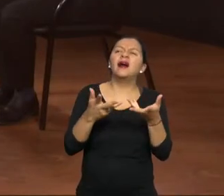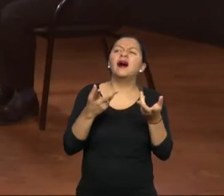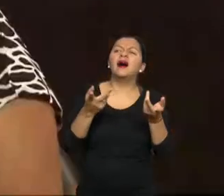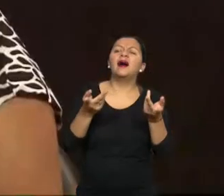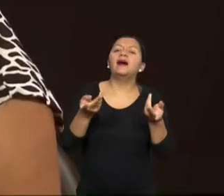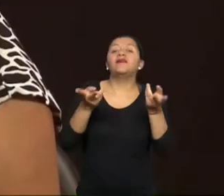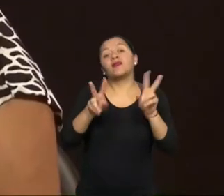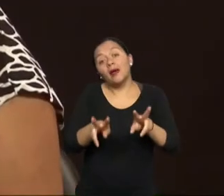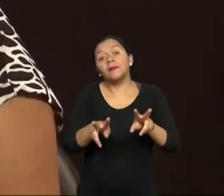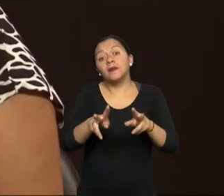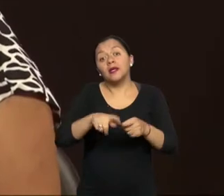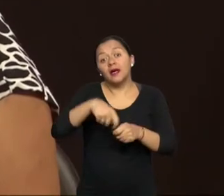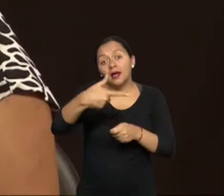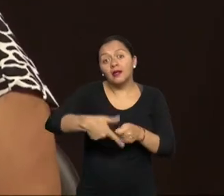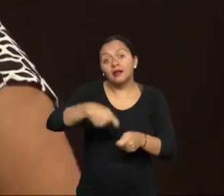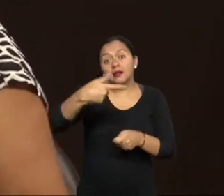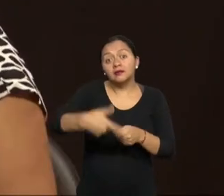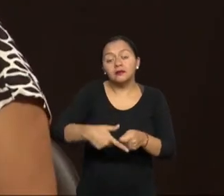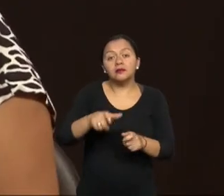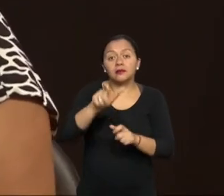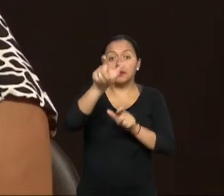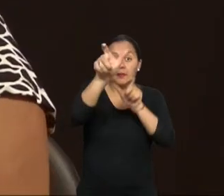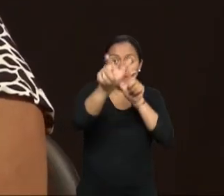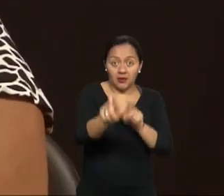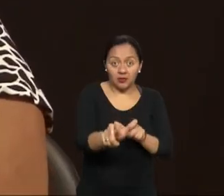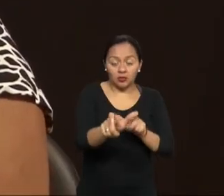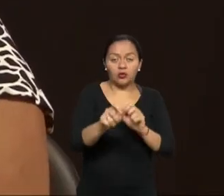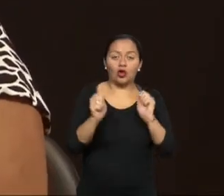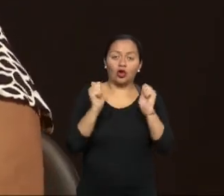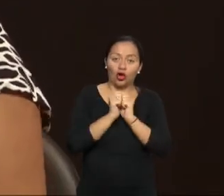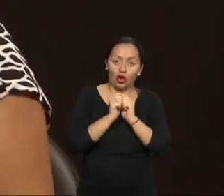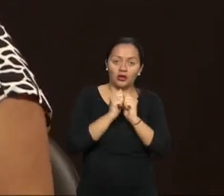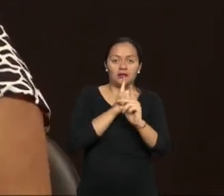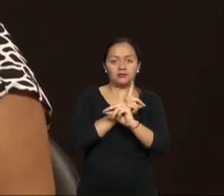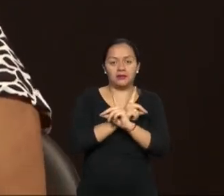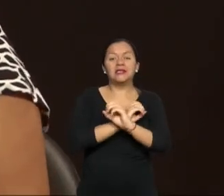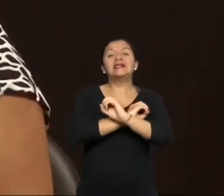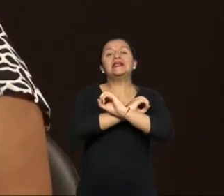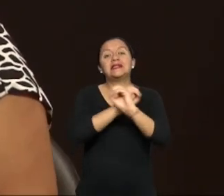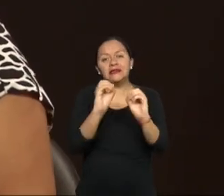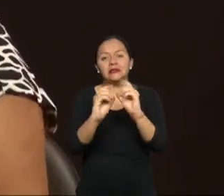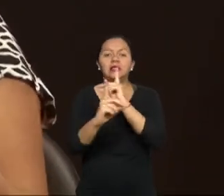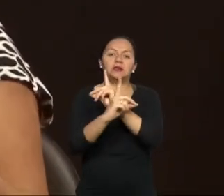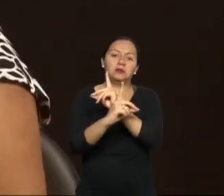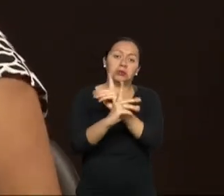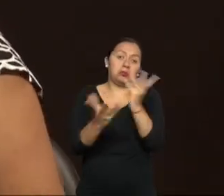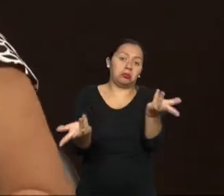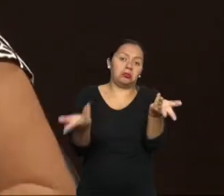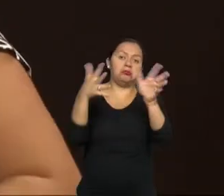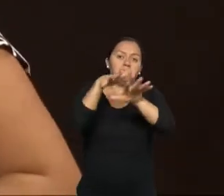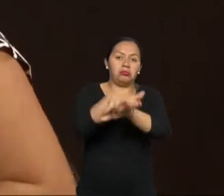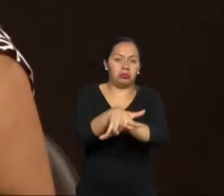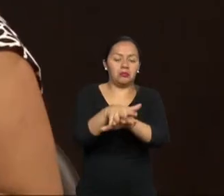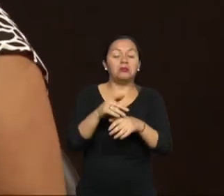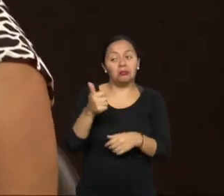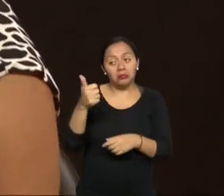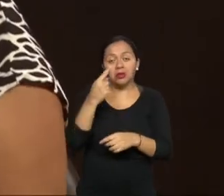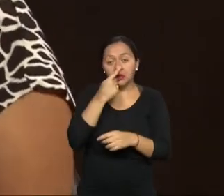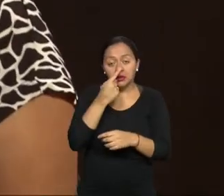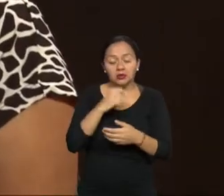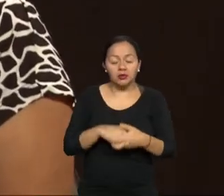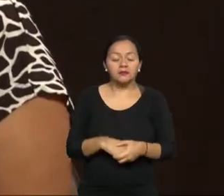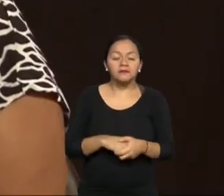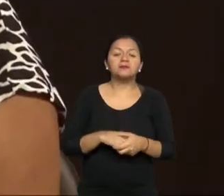posiblemente las cartas, juegan también con personas con y sin discapacidad, ¿no? Sí, De una forma más bien de vincularse entre todos. En el ámbito del ciclismo, también